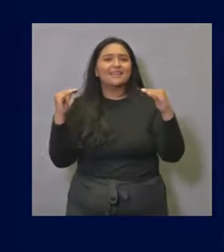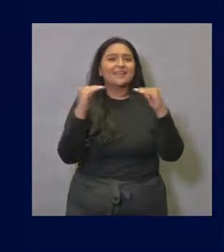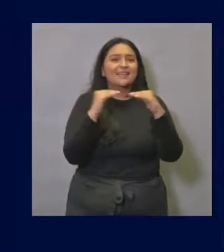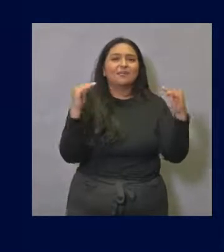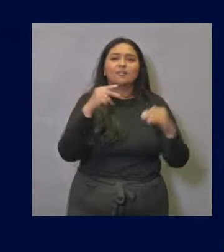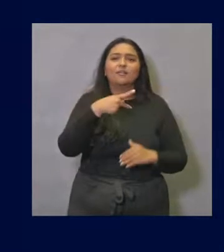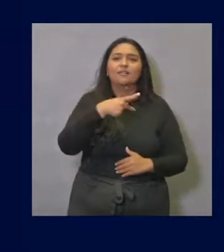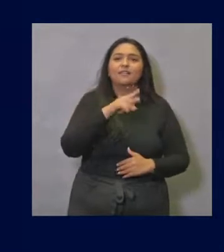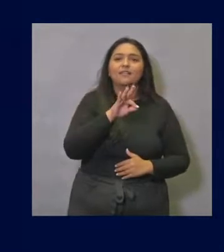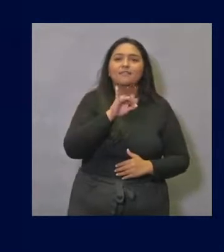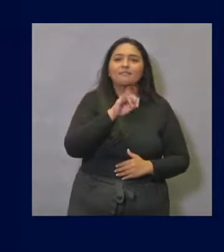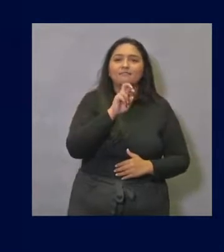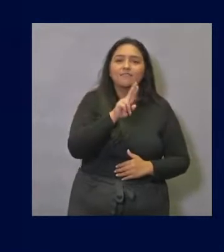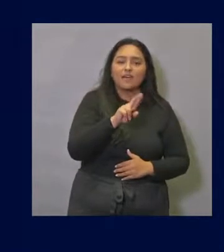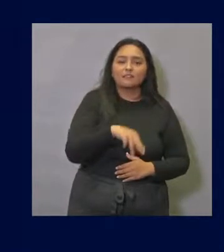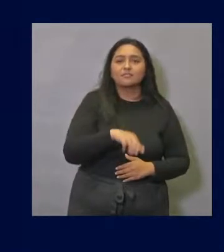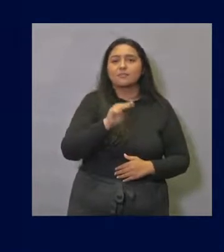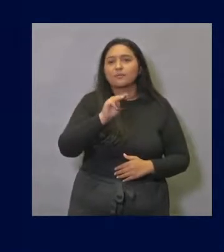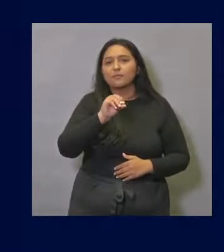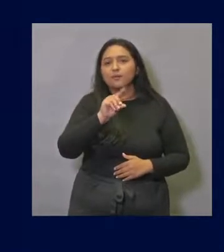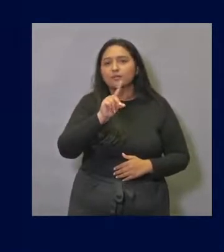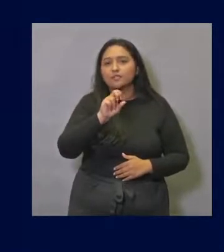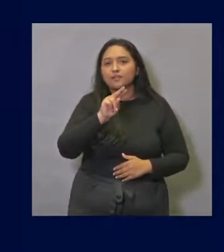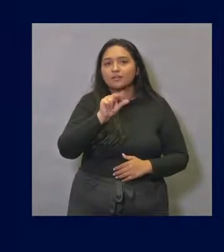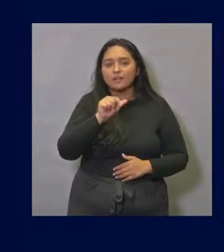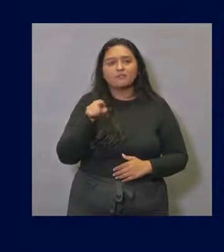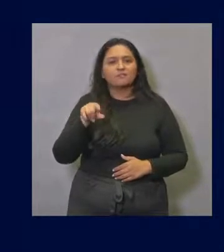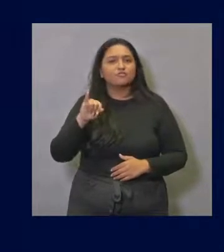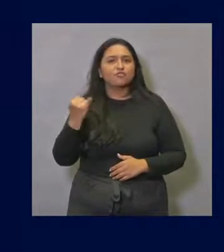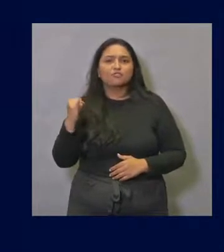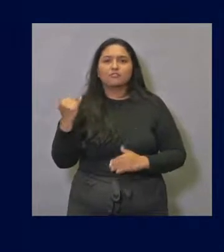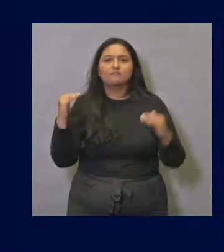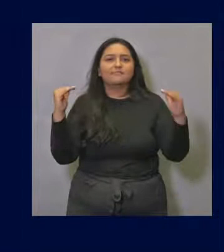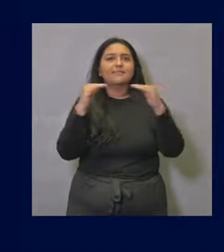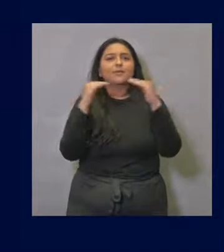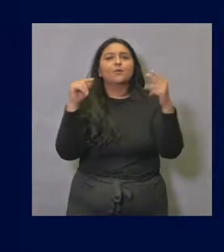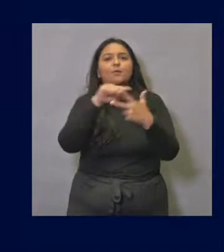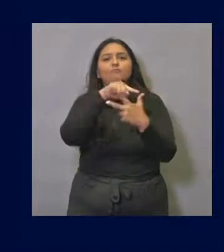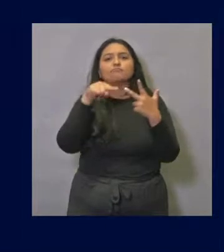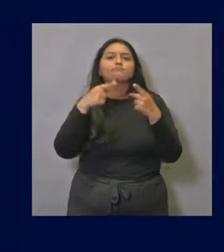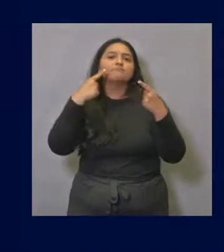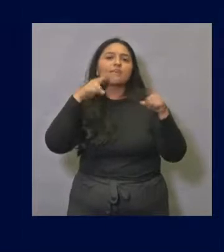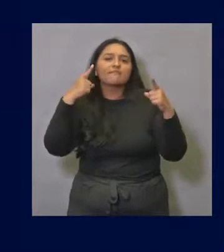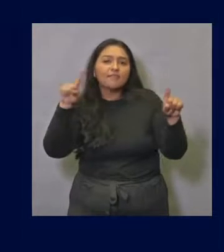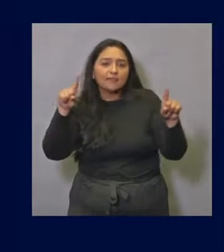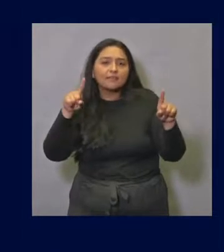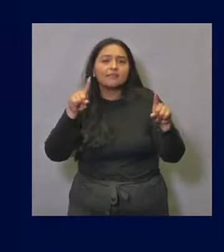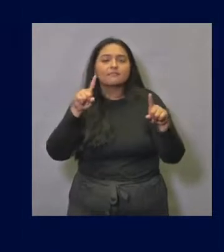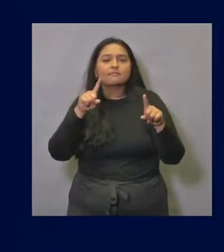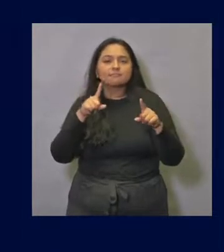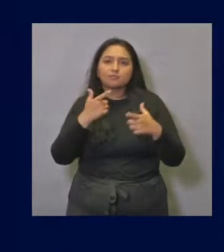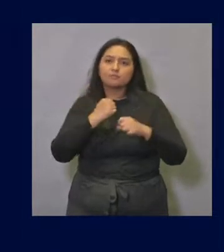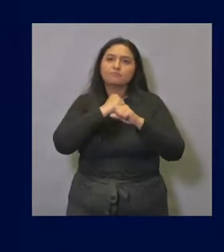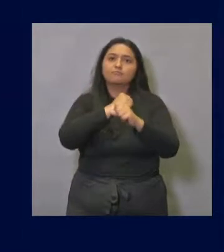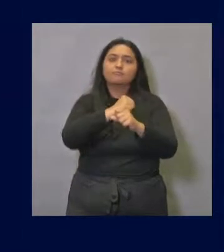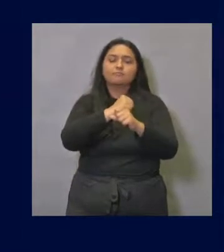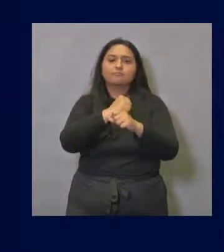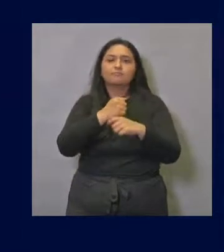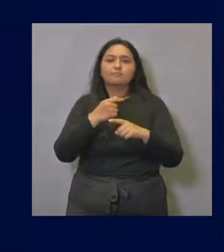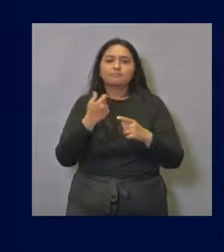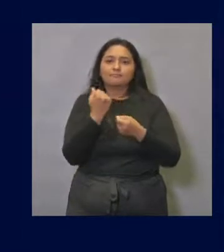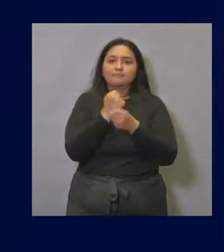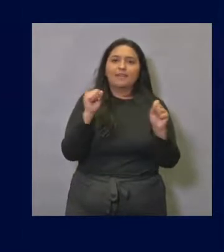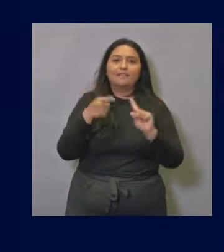Moderna, demostró ser 100% efectiva para prevenir hospitalizaciones y fallecimientos durante el periodo de estudio